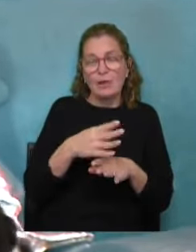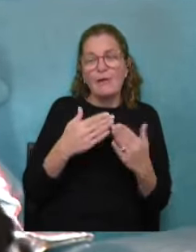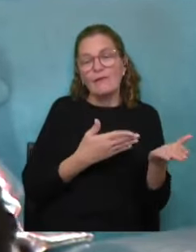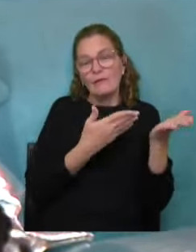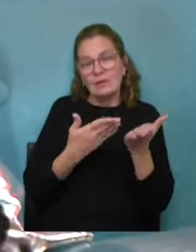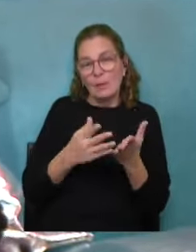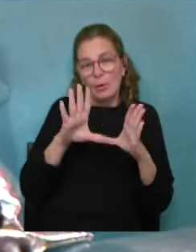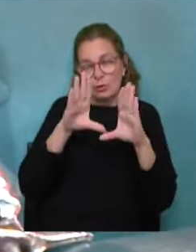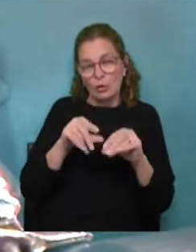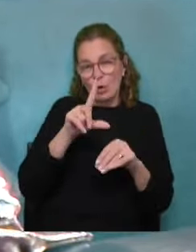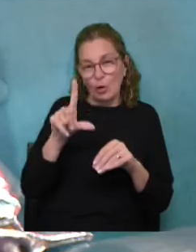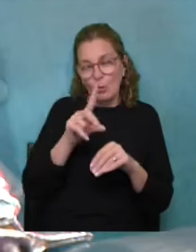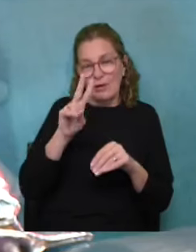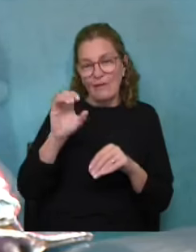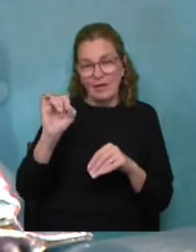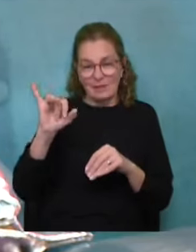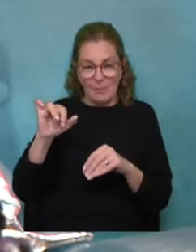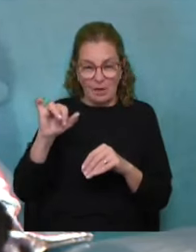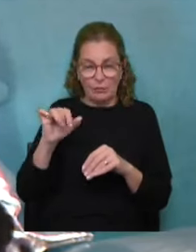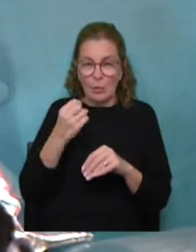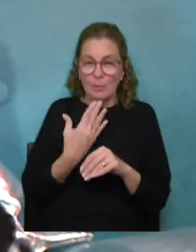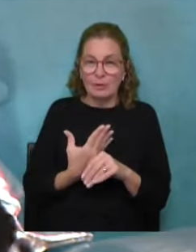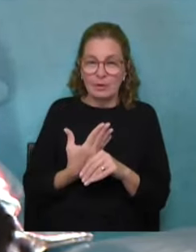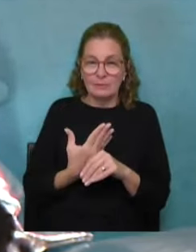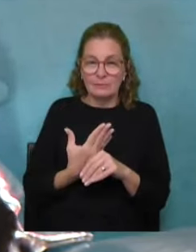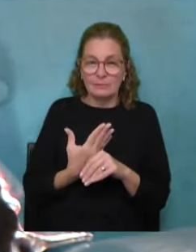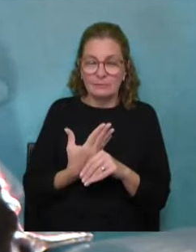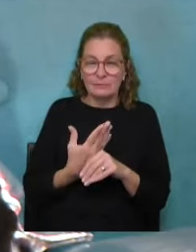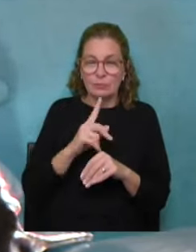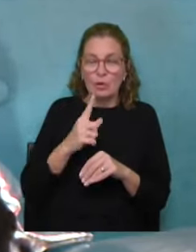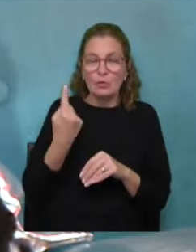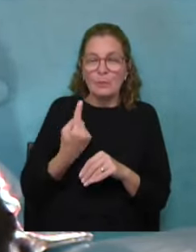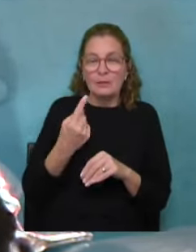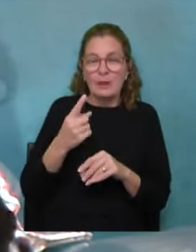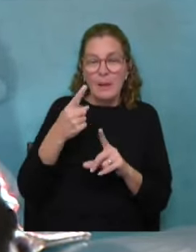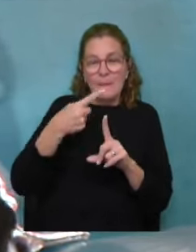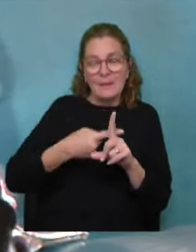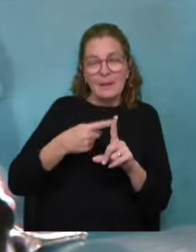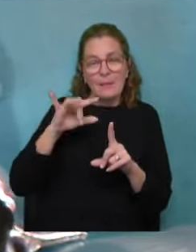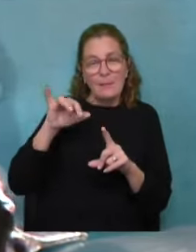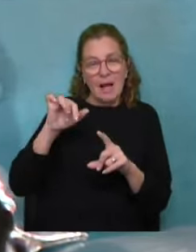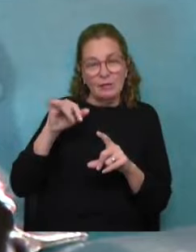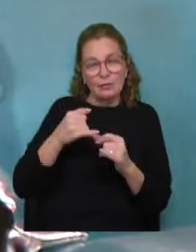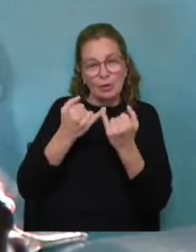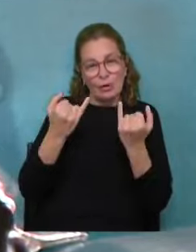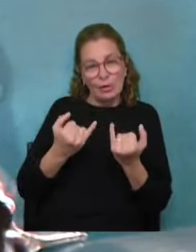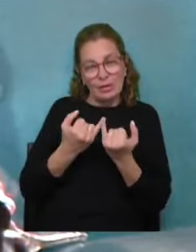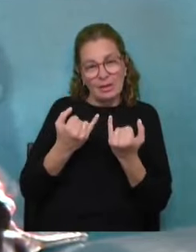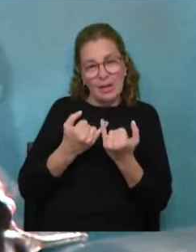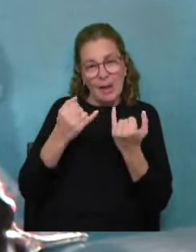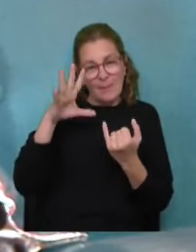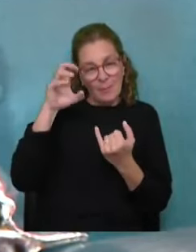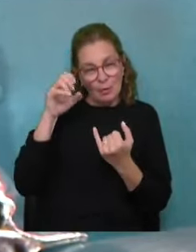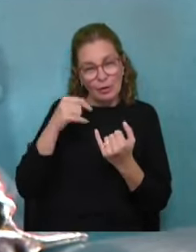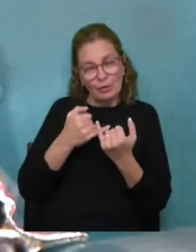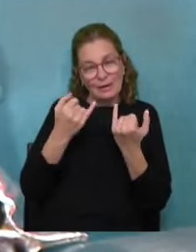a todos a la marcha del lunes 20 de mayo, porque no solo mayo es el mes de la memoria, todos los días son los días de la memoria